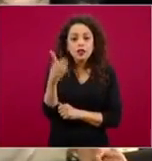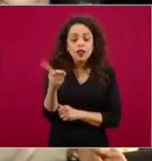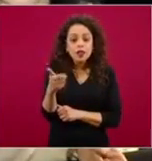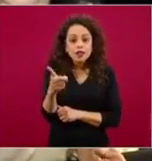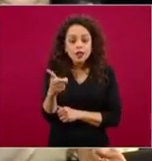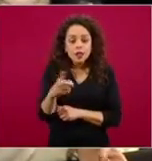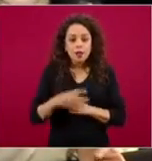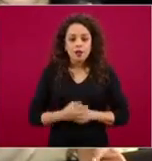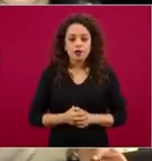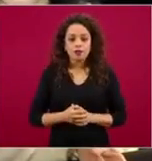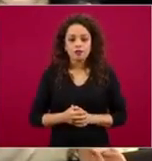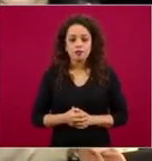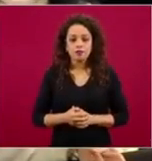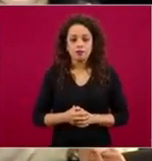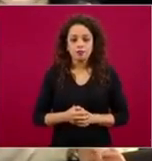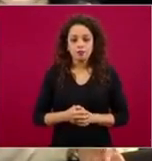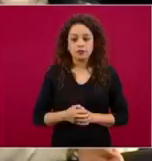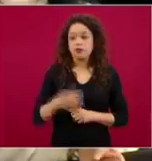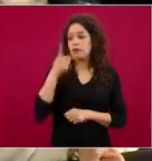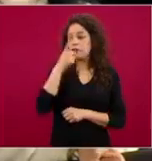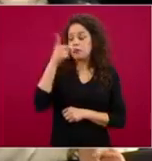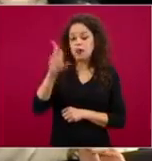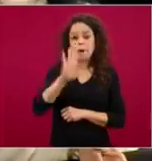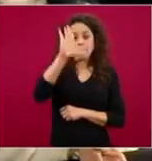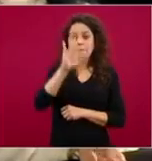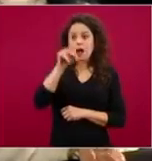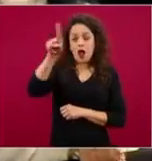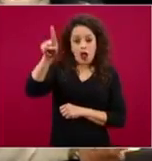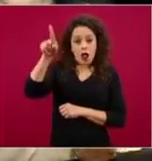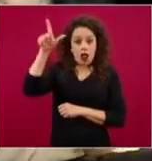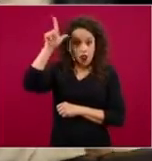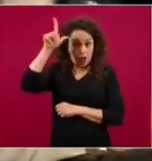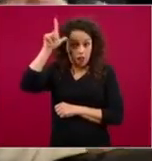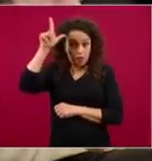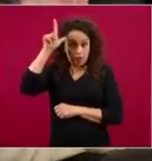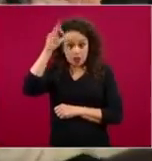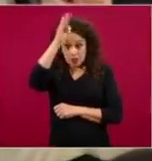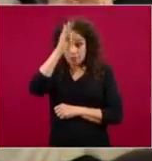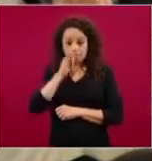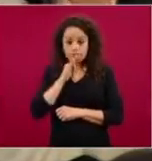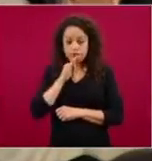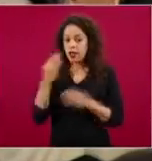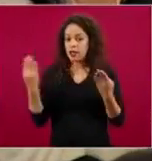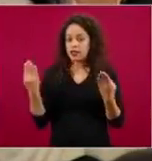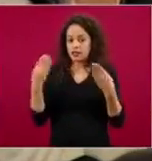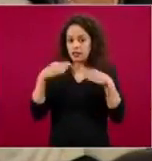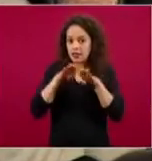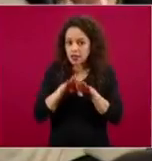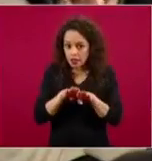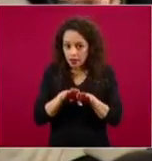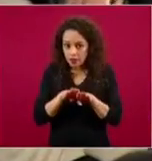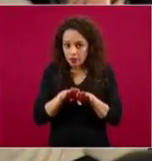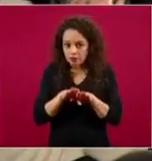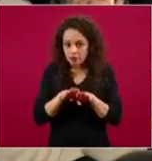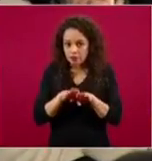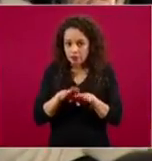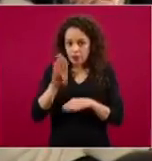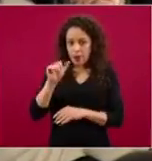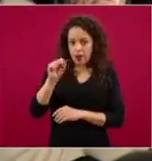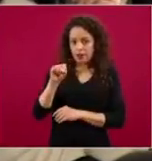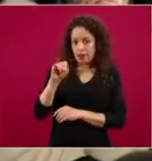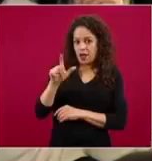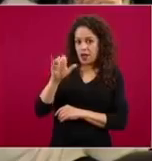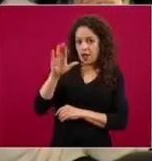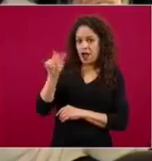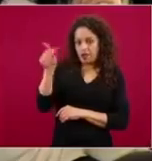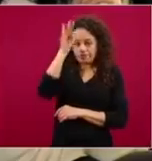probablemente la Basílica de Guadalupe no abriría. En estos días han salido notas de que lo más probable es de que sí esté abierta la Basílica de Guadalupe. He